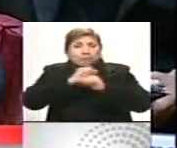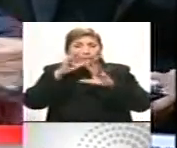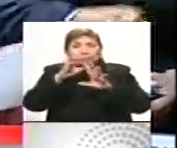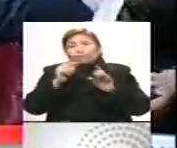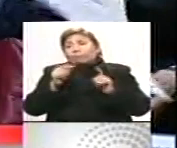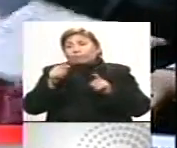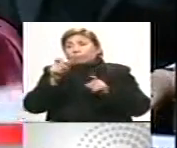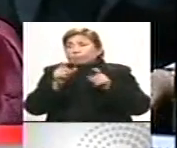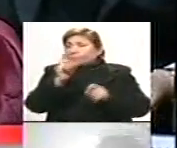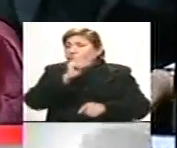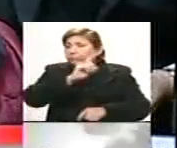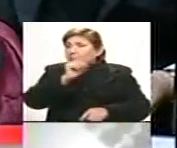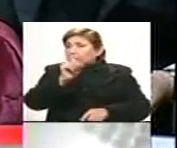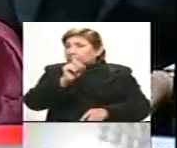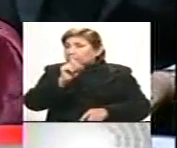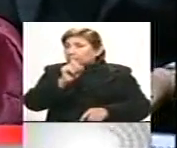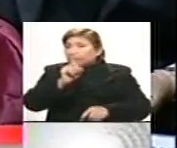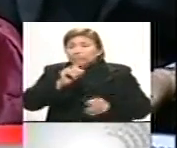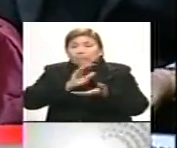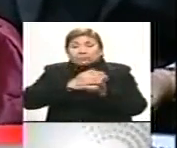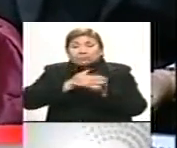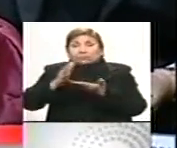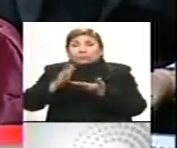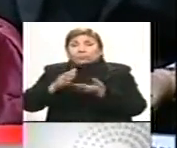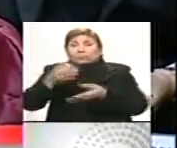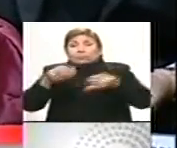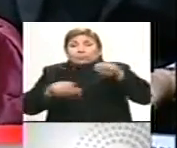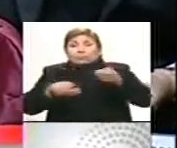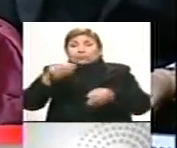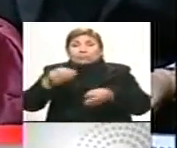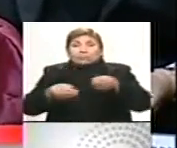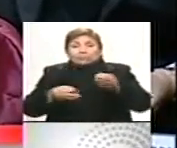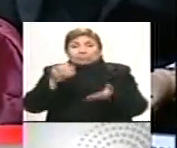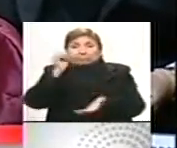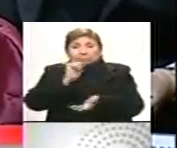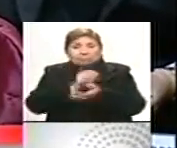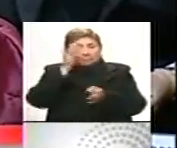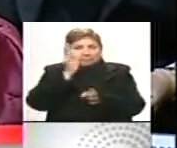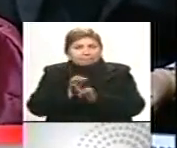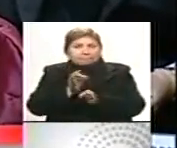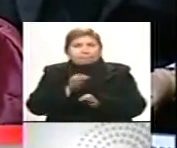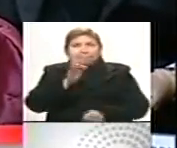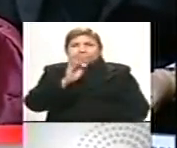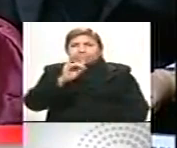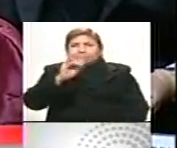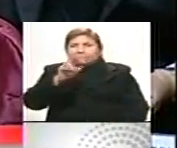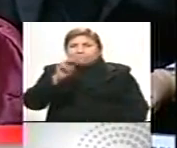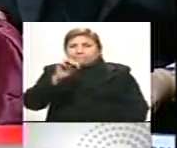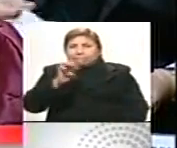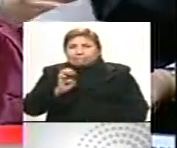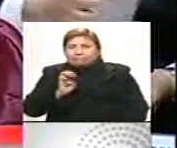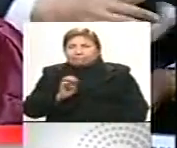no haber sido inhabilitado por sentencia judicial firme,